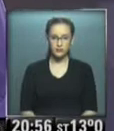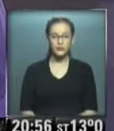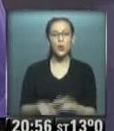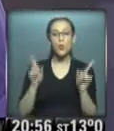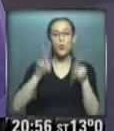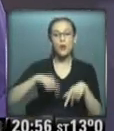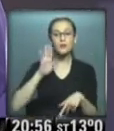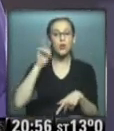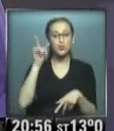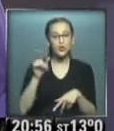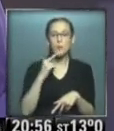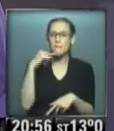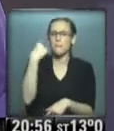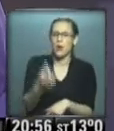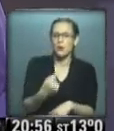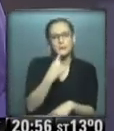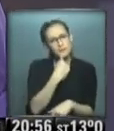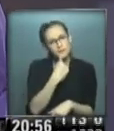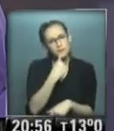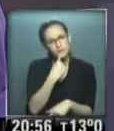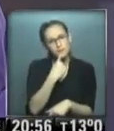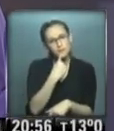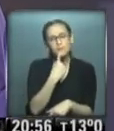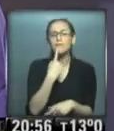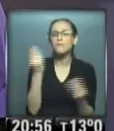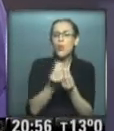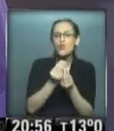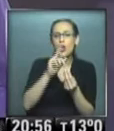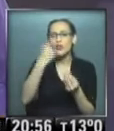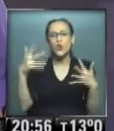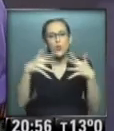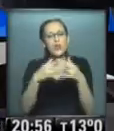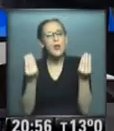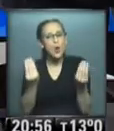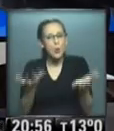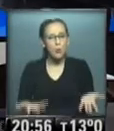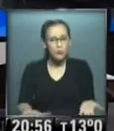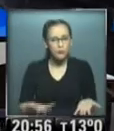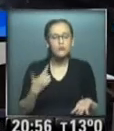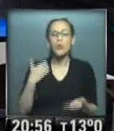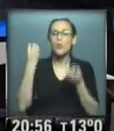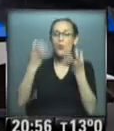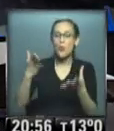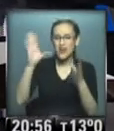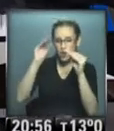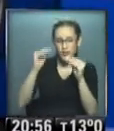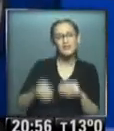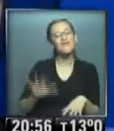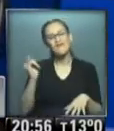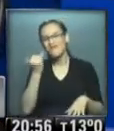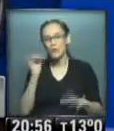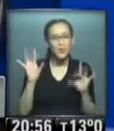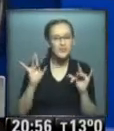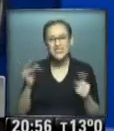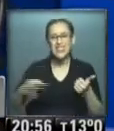Volvemos a Estados Unidos. La pregunta, ¿es posible resumir tantas posturas en Naciones Unidas? Se la hacemos a Pedro Brügger. Pedro, buenas noches. Buenas noches. Realmente es muy difícil y todos los